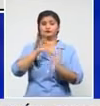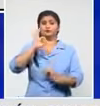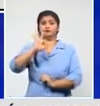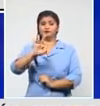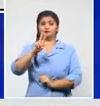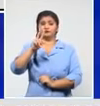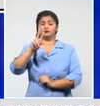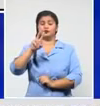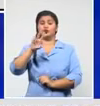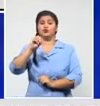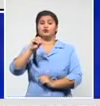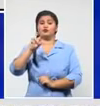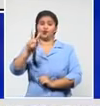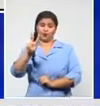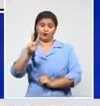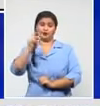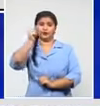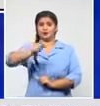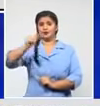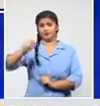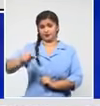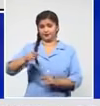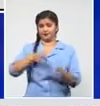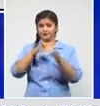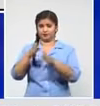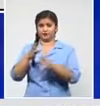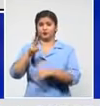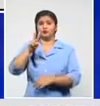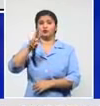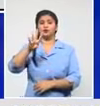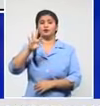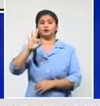11.359.802 casos y